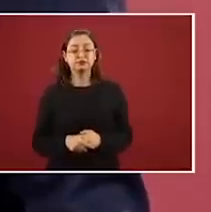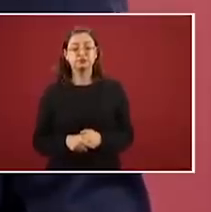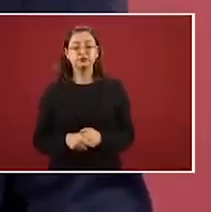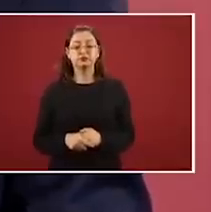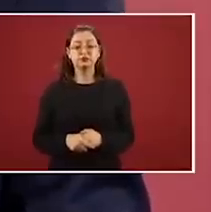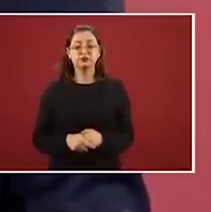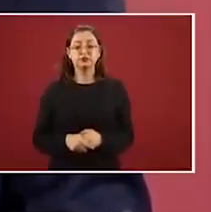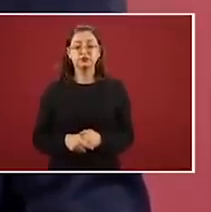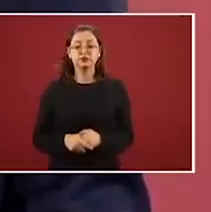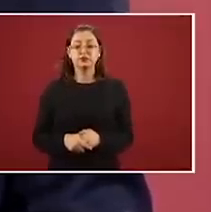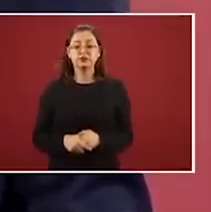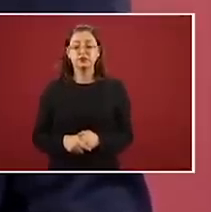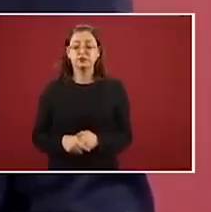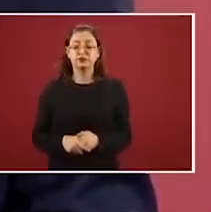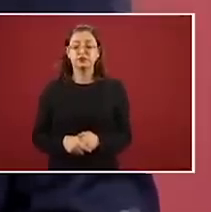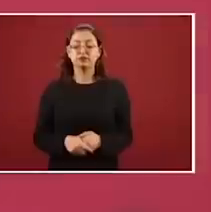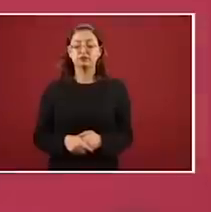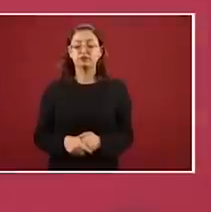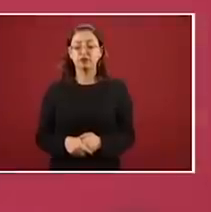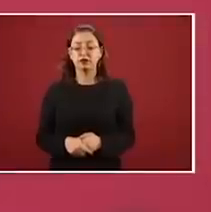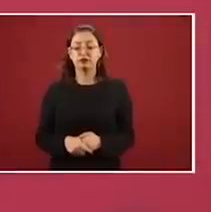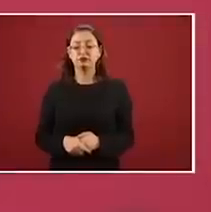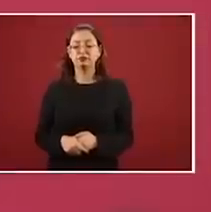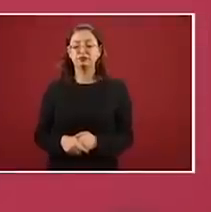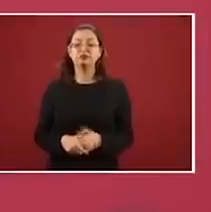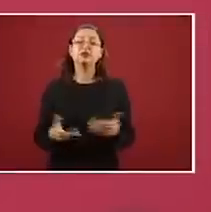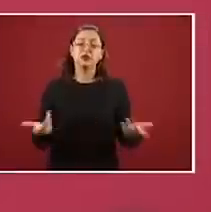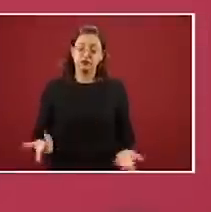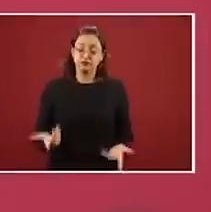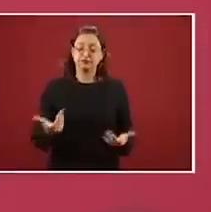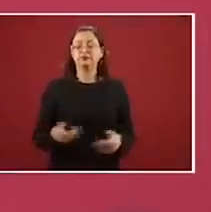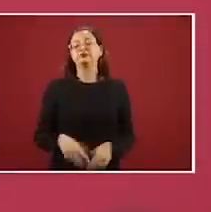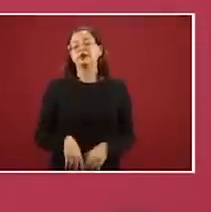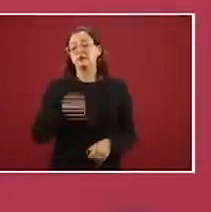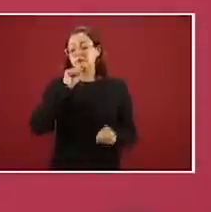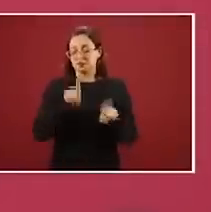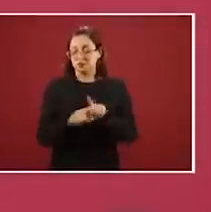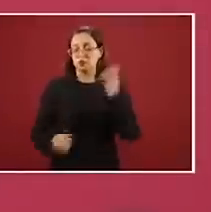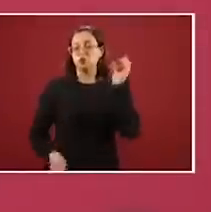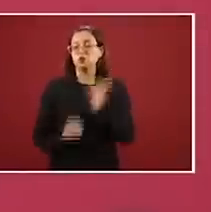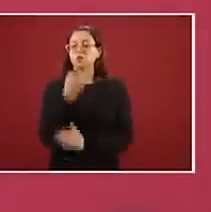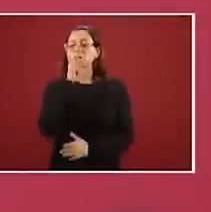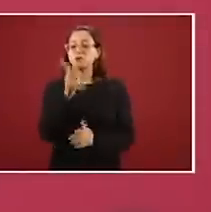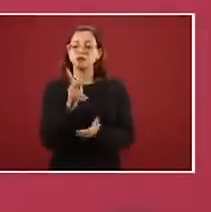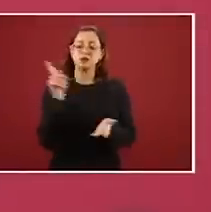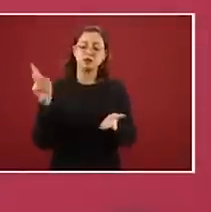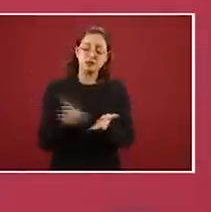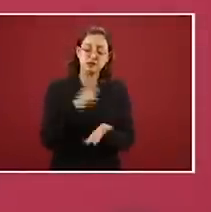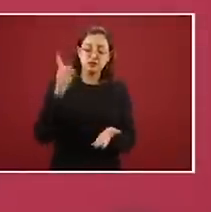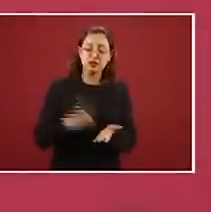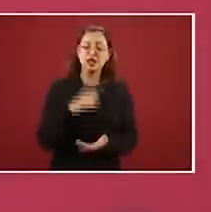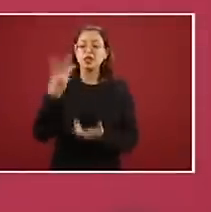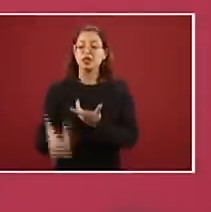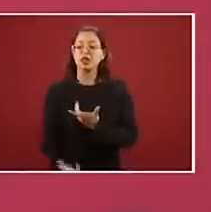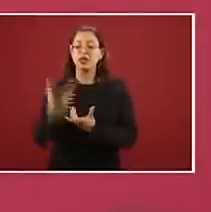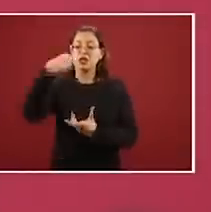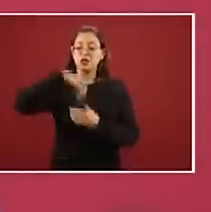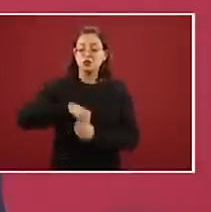no hay lo que llaman ahora, también para el diccionario, inclusión financiera.